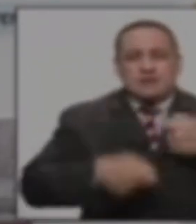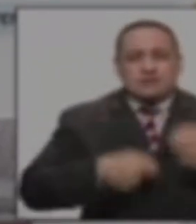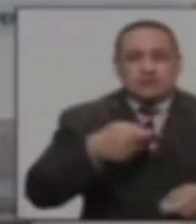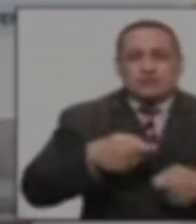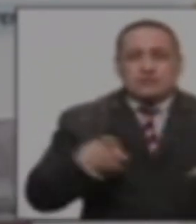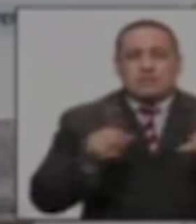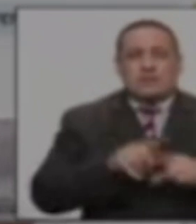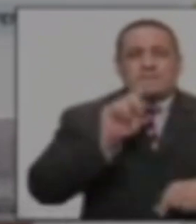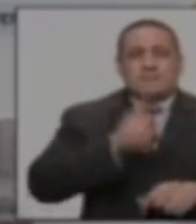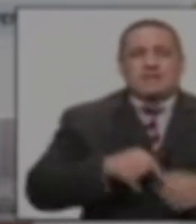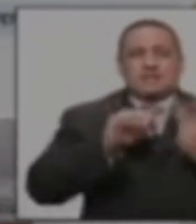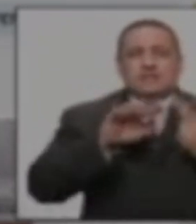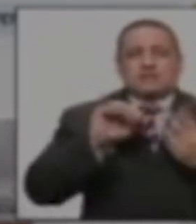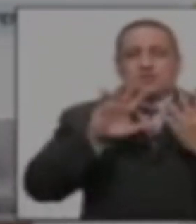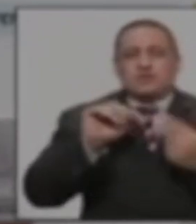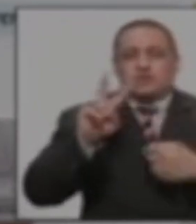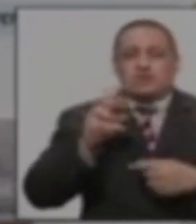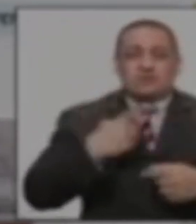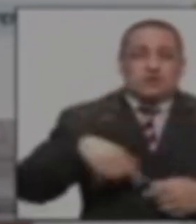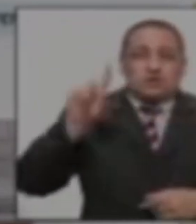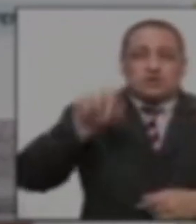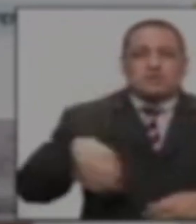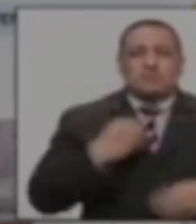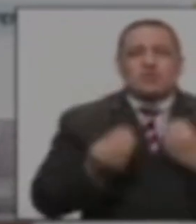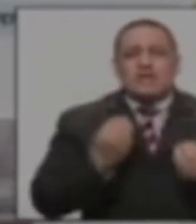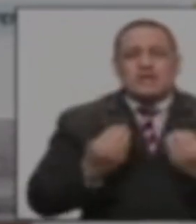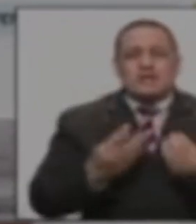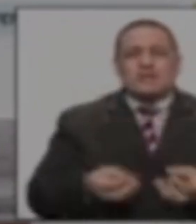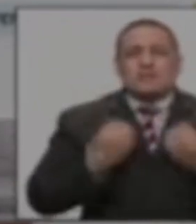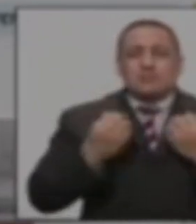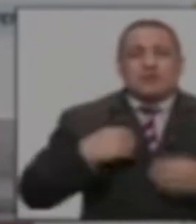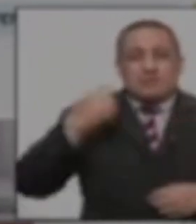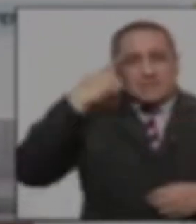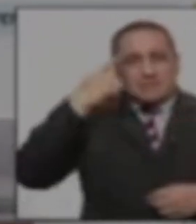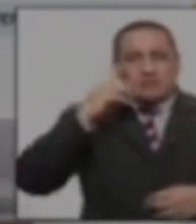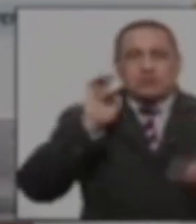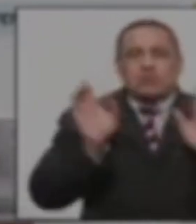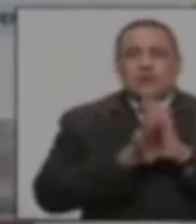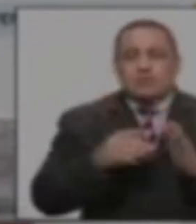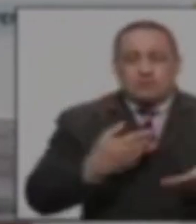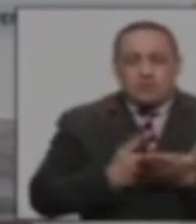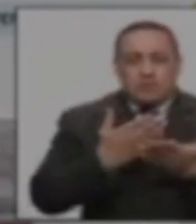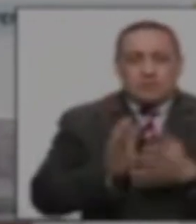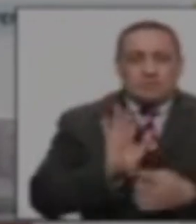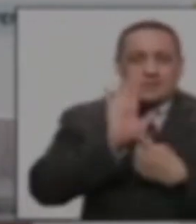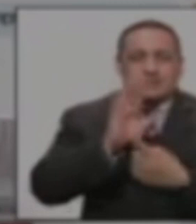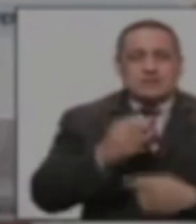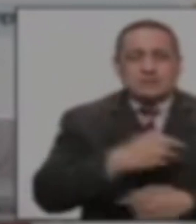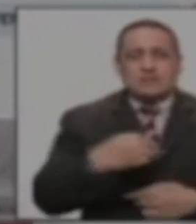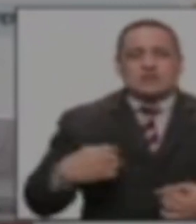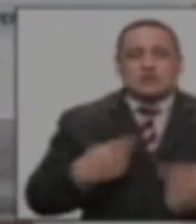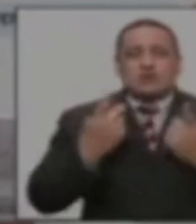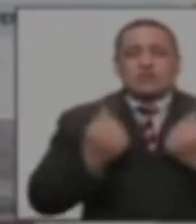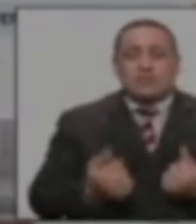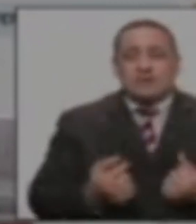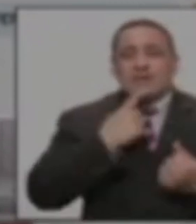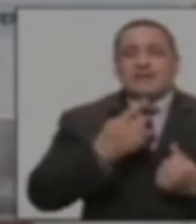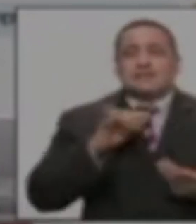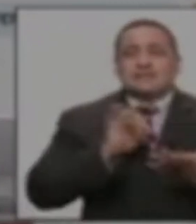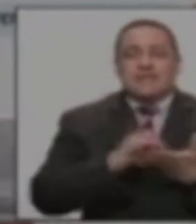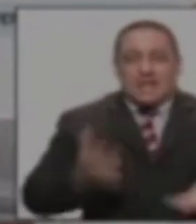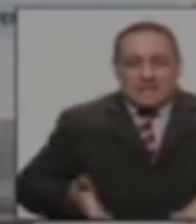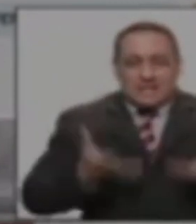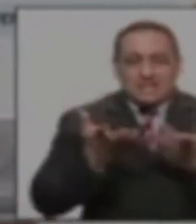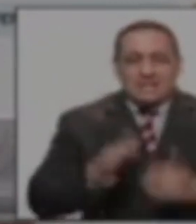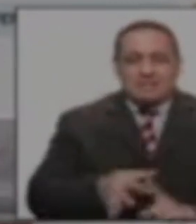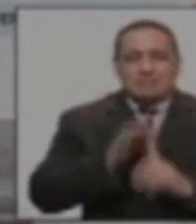mil 792 millones porque porque la lógica que estamos aplicando el ministerio con mil finanzas y es que hay